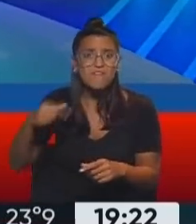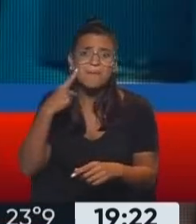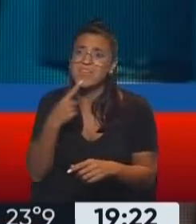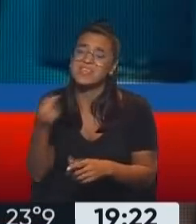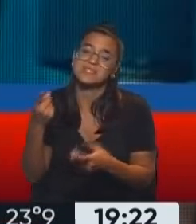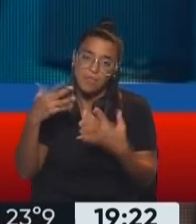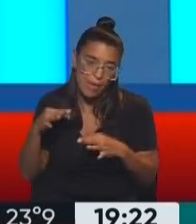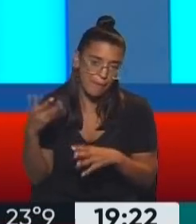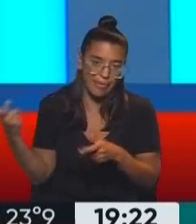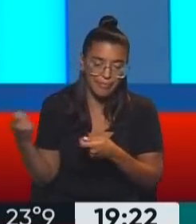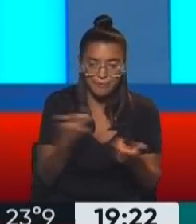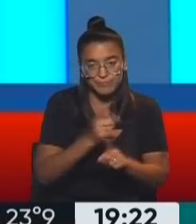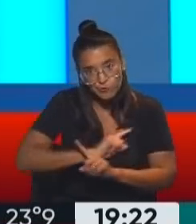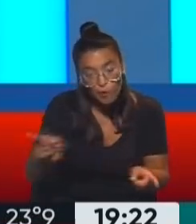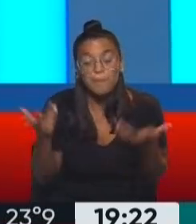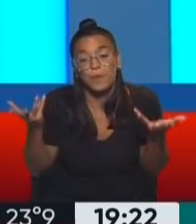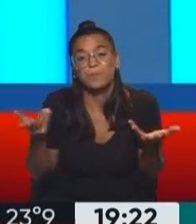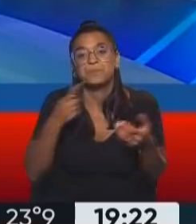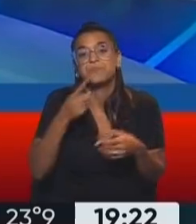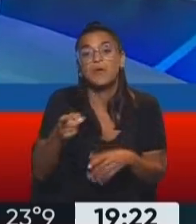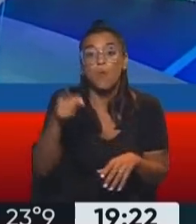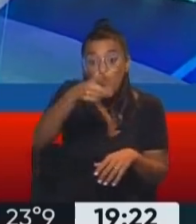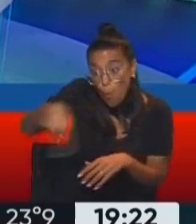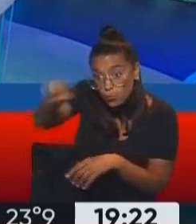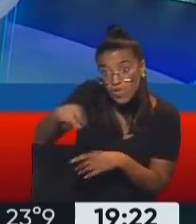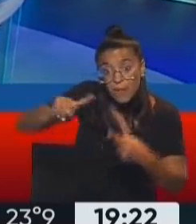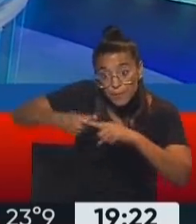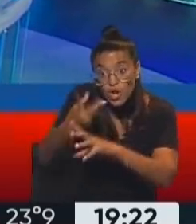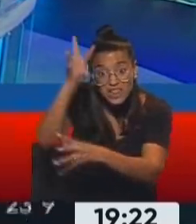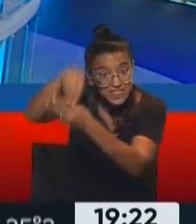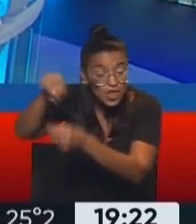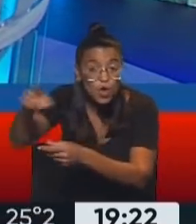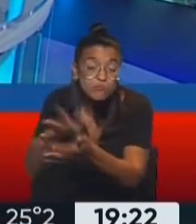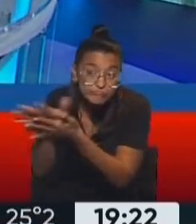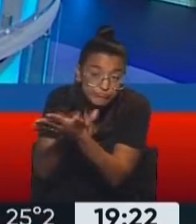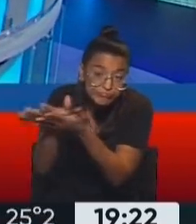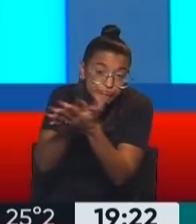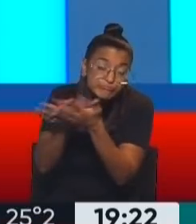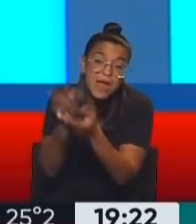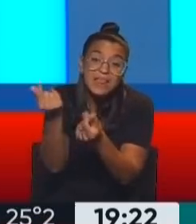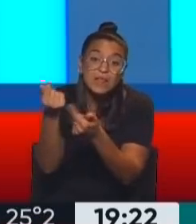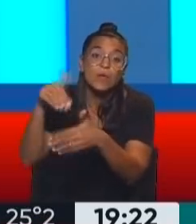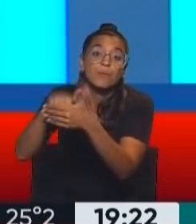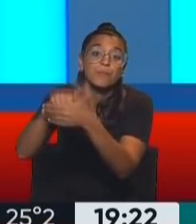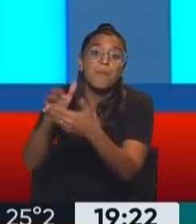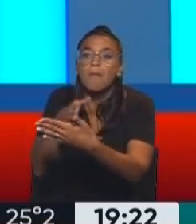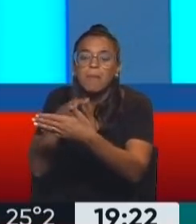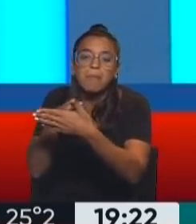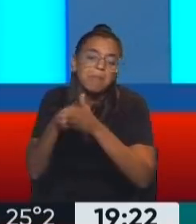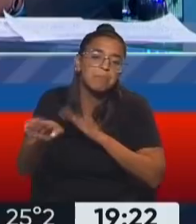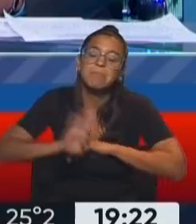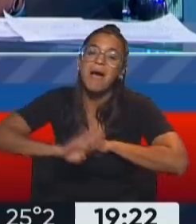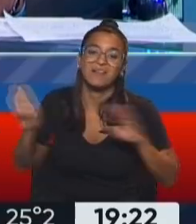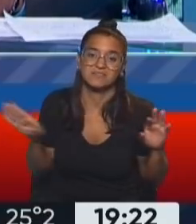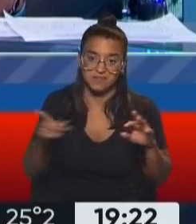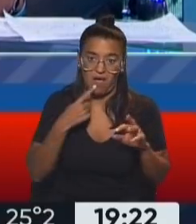debería haber sido aceptado. Exactamente. El pedido es intervengan ustedes políticamente para que el Tesoro de los Estados Unidos deje de ser una traba para la Argentina